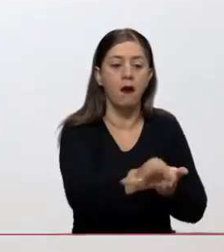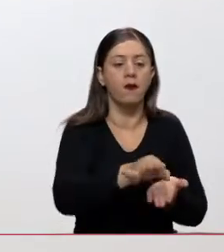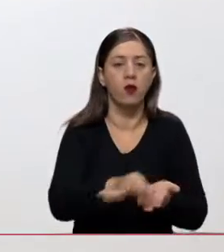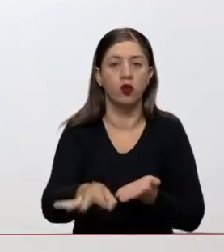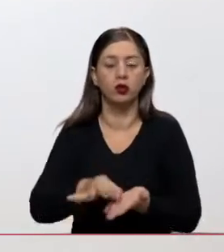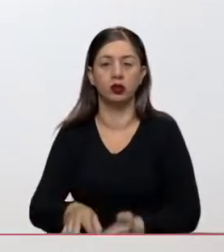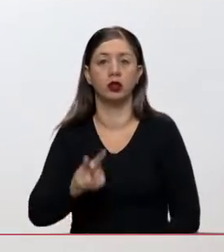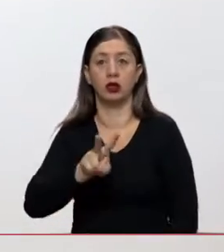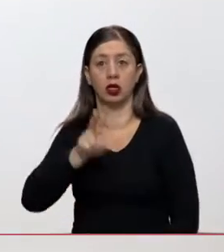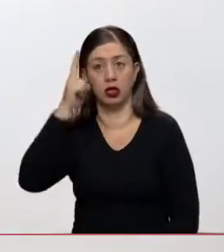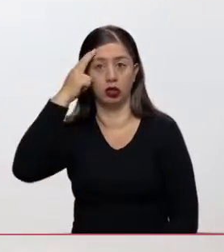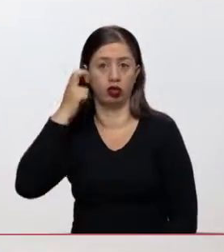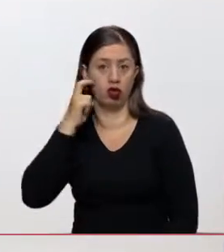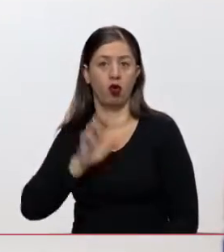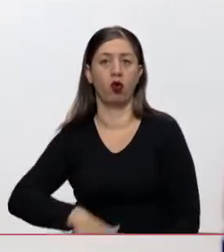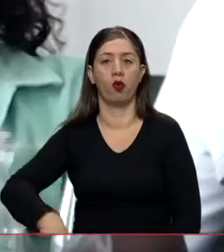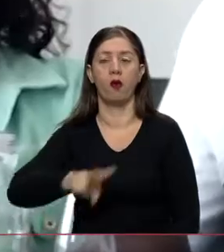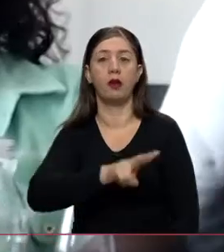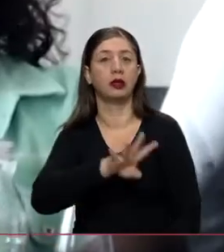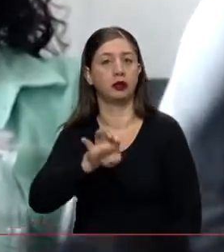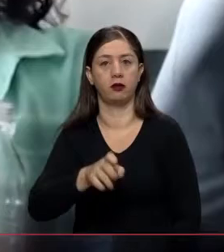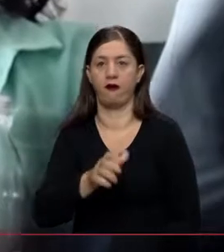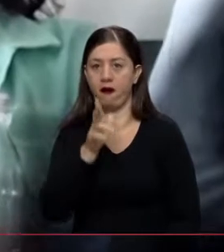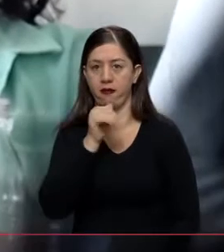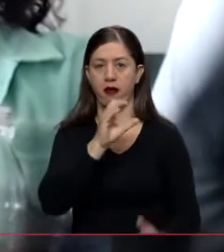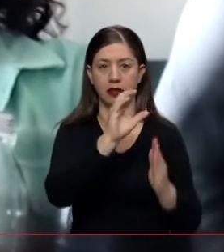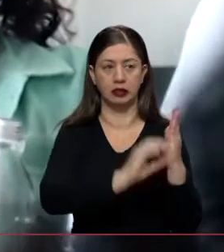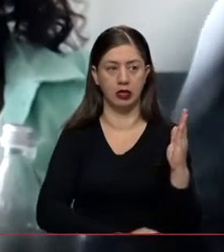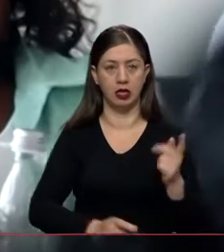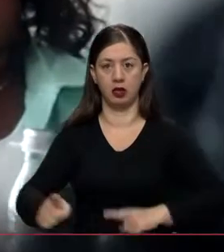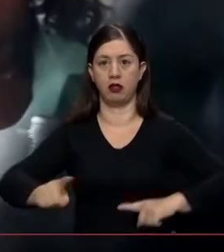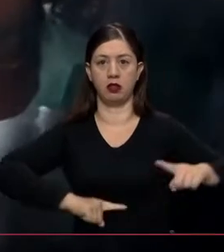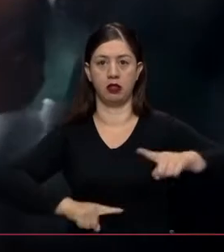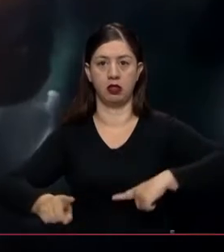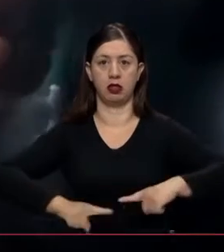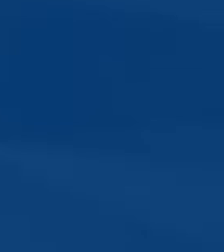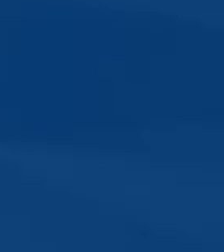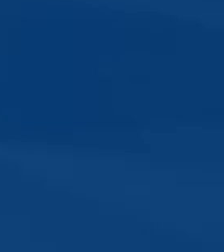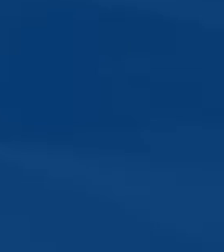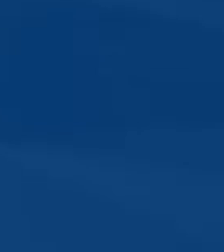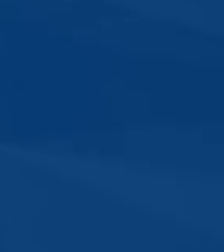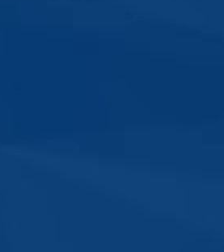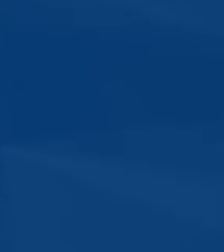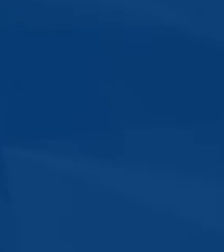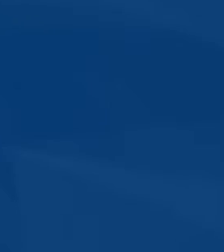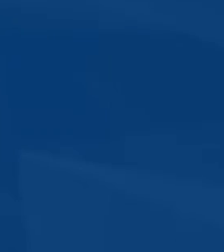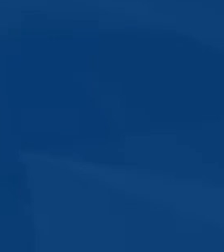Chocó, 29 no están certificados y su manejo administrativo está a cargo del departamento.